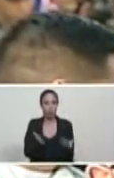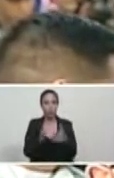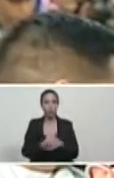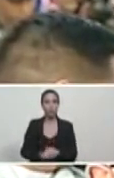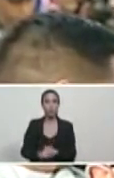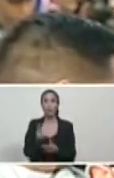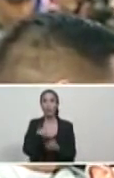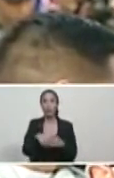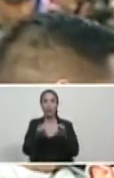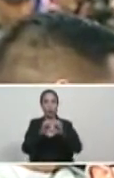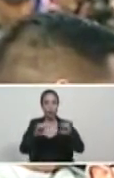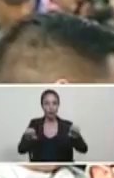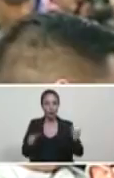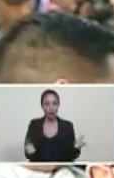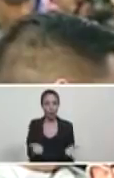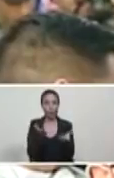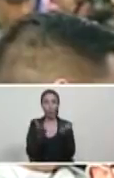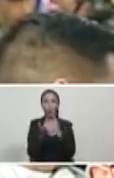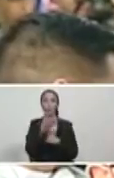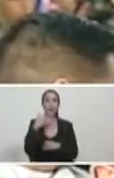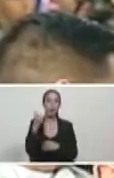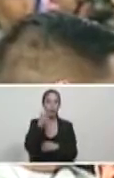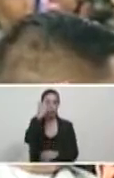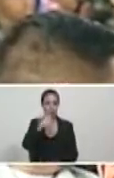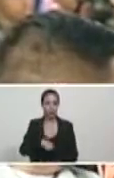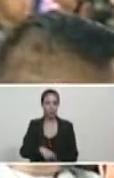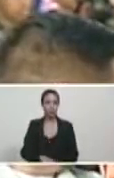formativa hacia el hombre nuevo y a la mujer nueva.